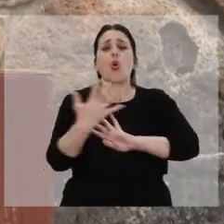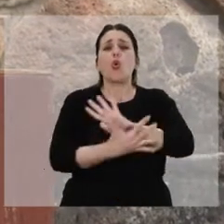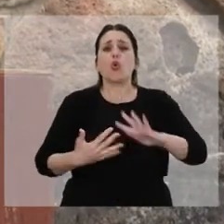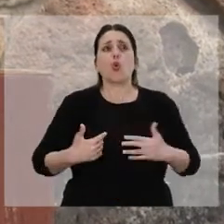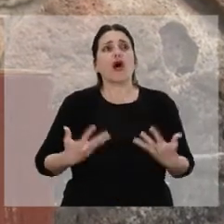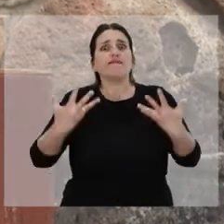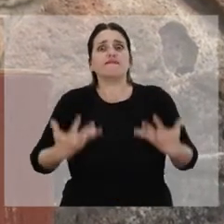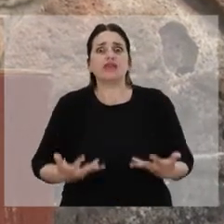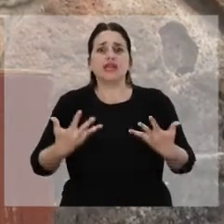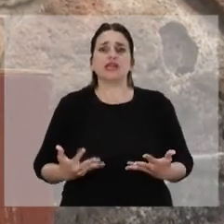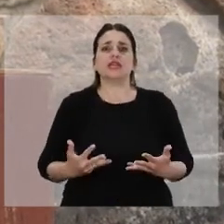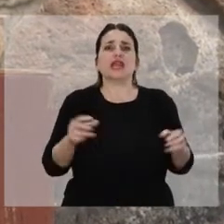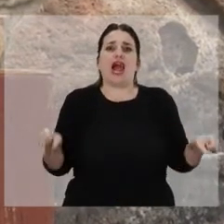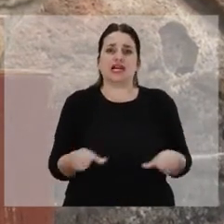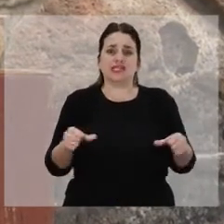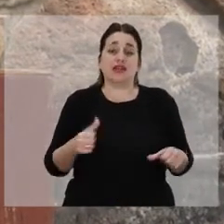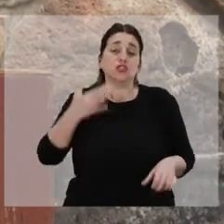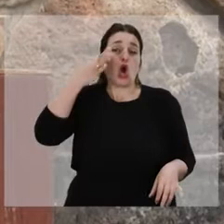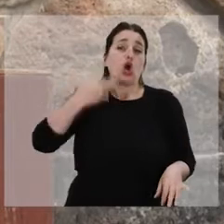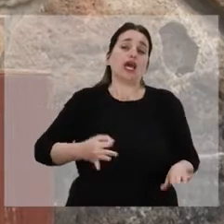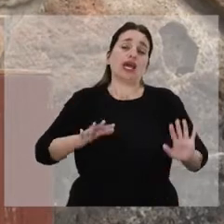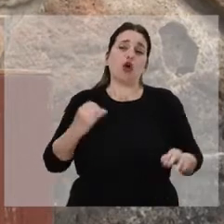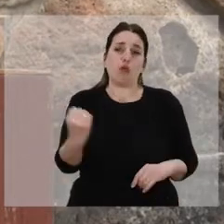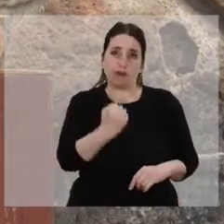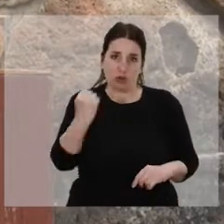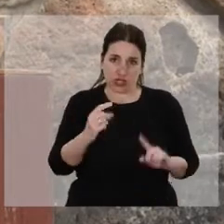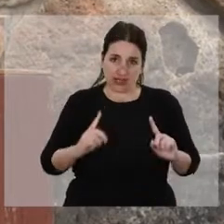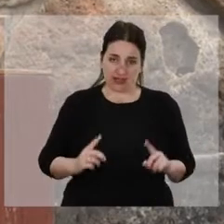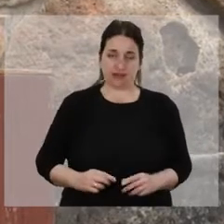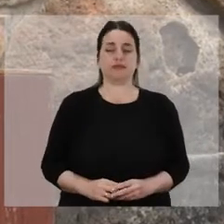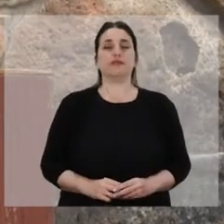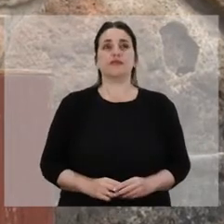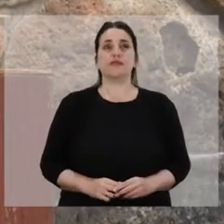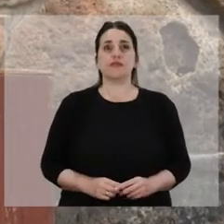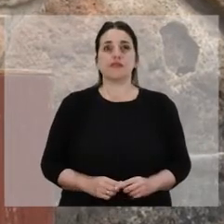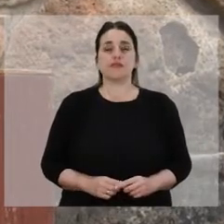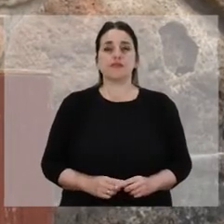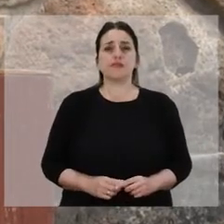Y hoy el Uruguay está tratando de embarcarse en algo que creo yo que va a ser muy importante.